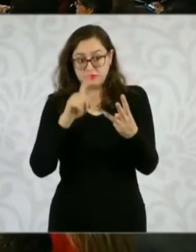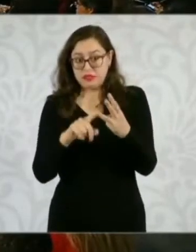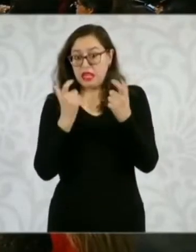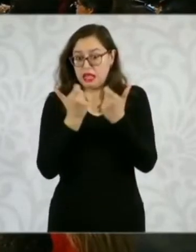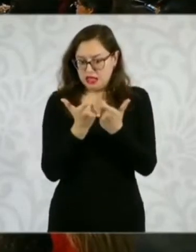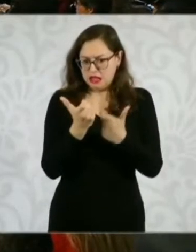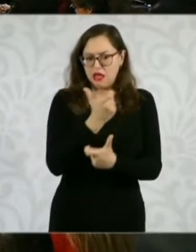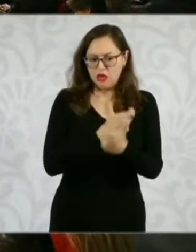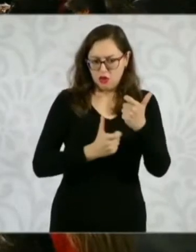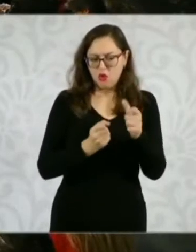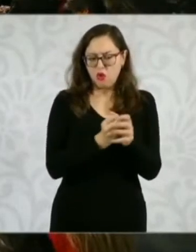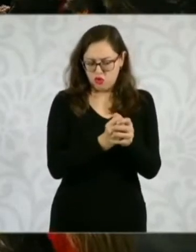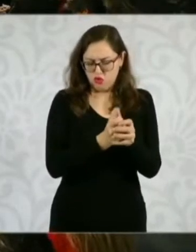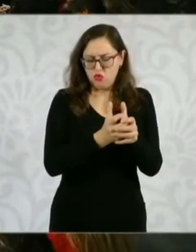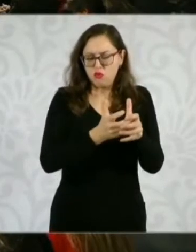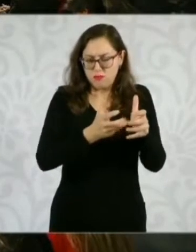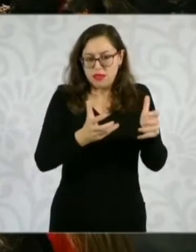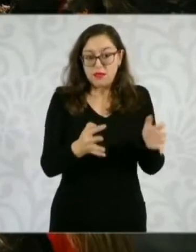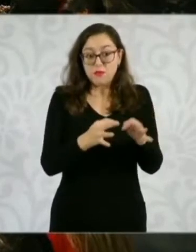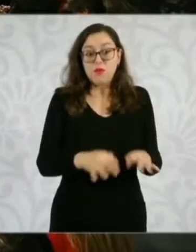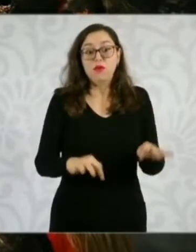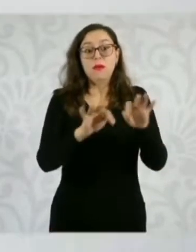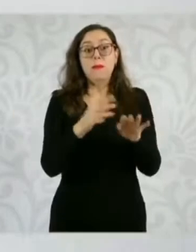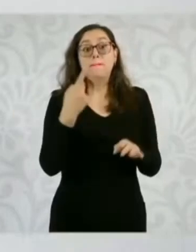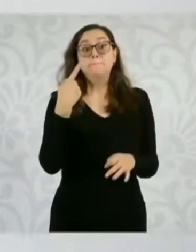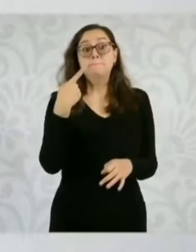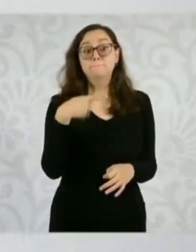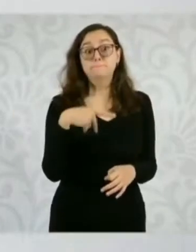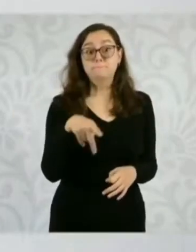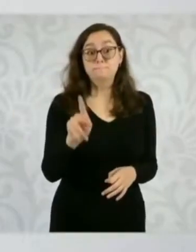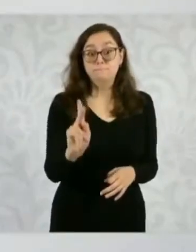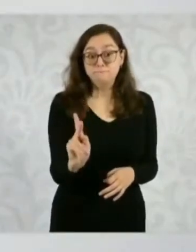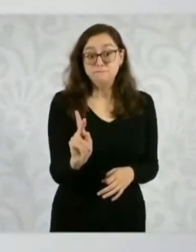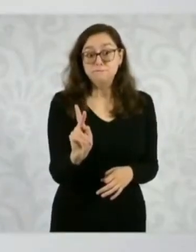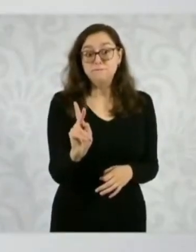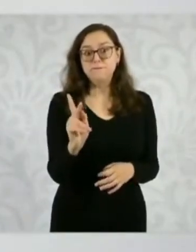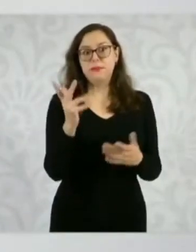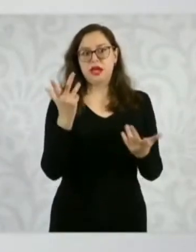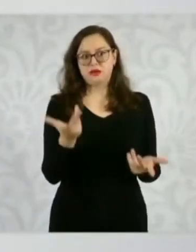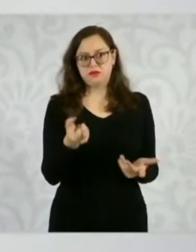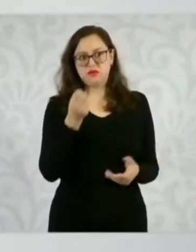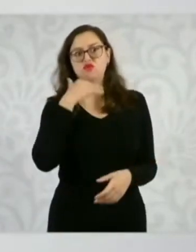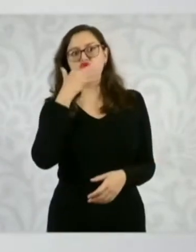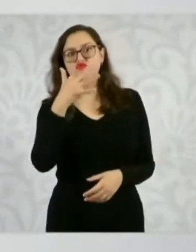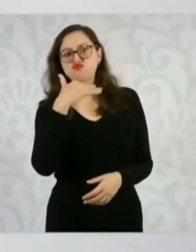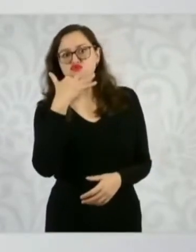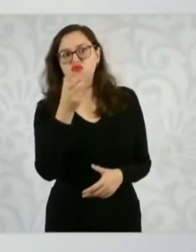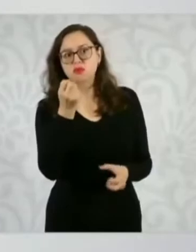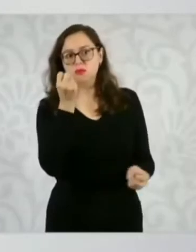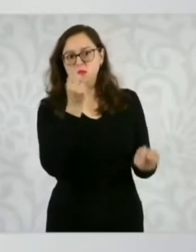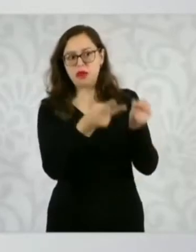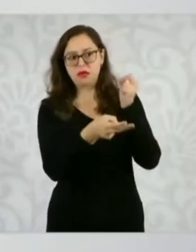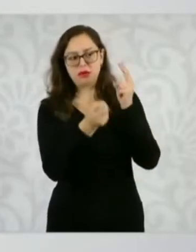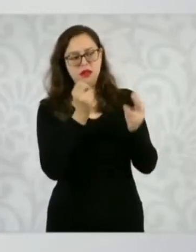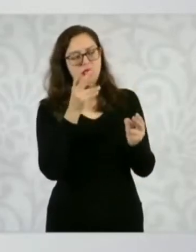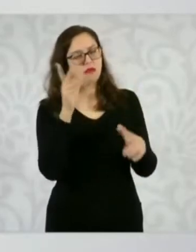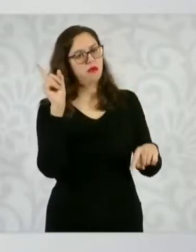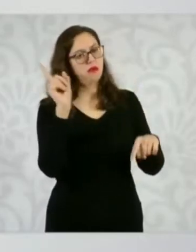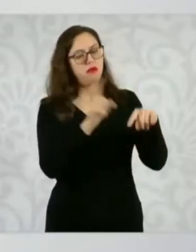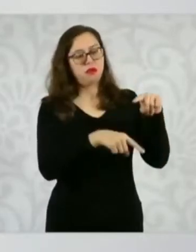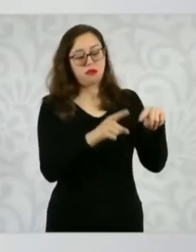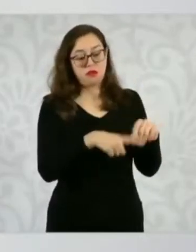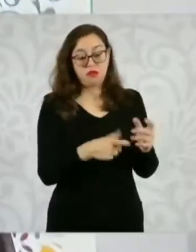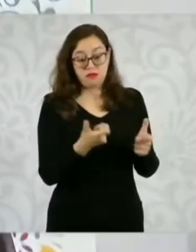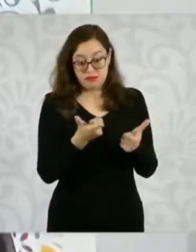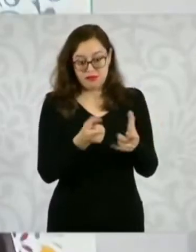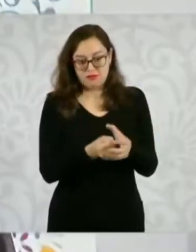económico, es fundamental desterrar la corrupción, los privilegios para destinar todo lo obtenido